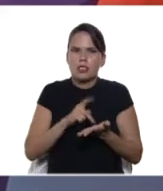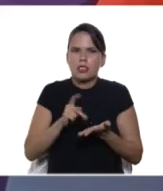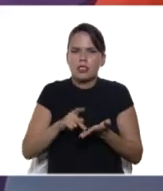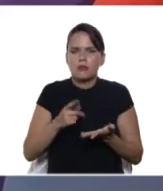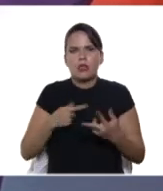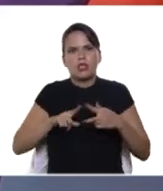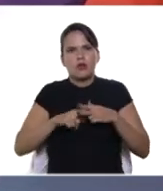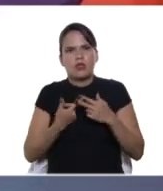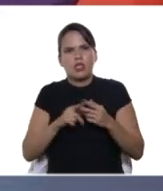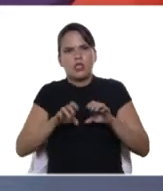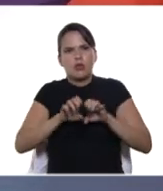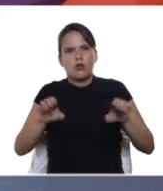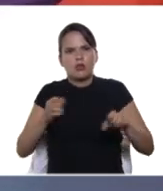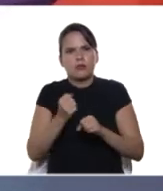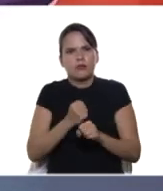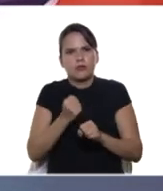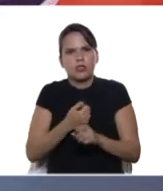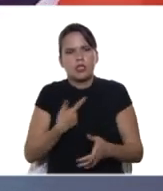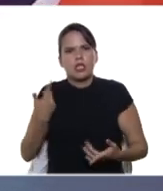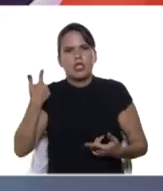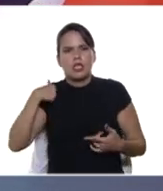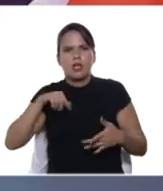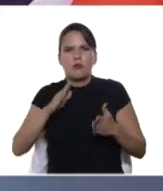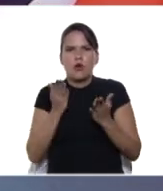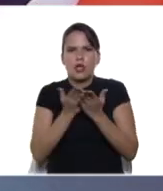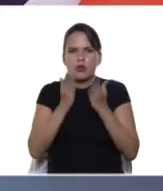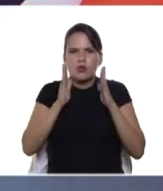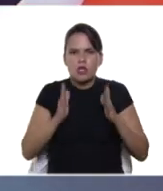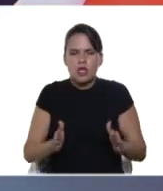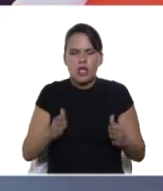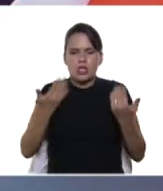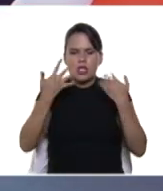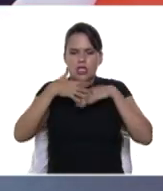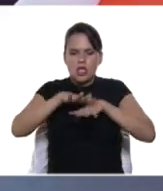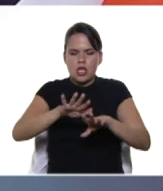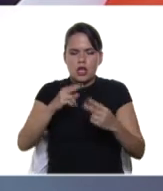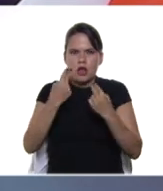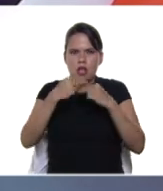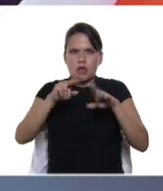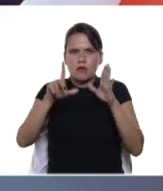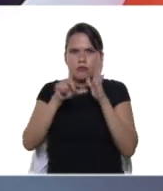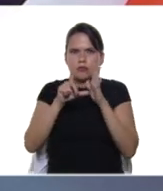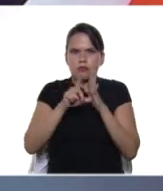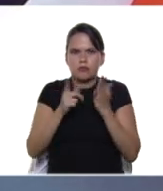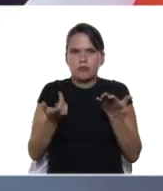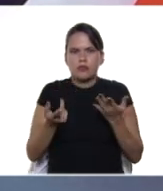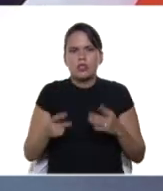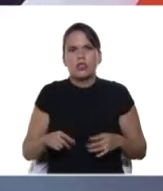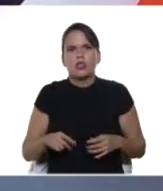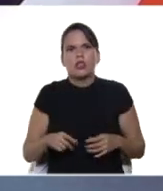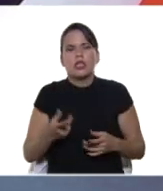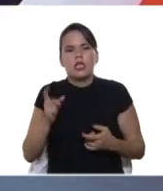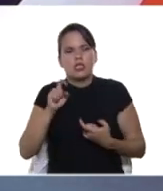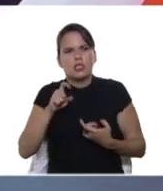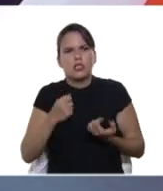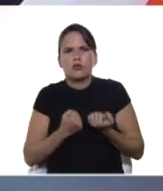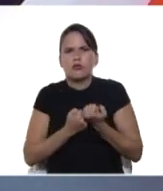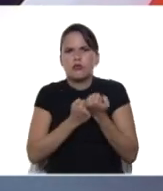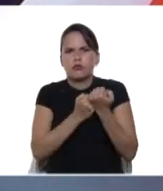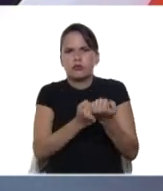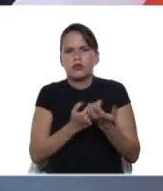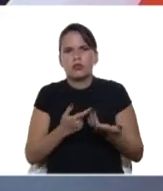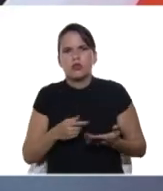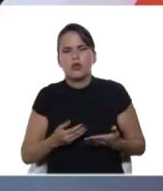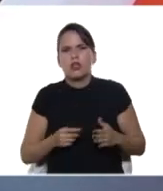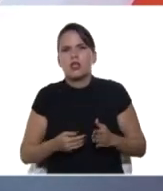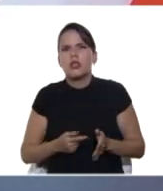los talleres de educación laboral, tenemos estudiantes integrados en el nivel de educación media que merecen nuestro apoyo y